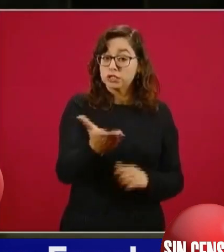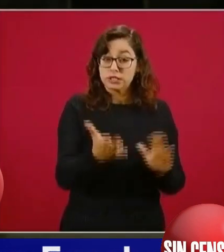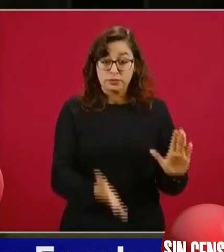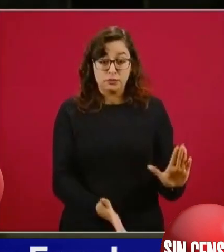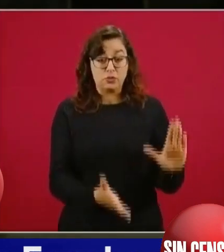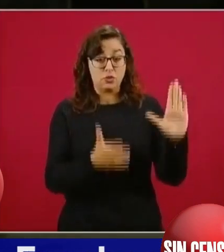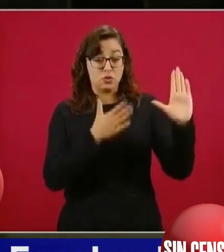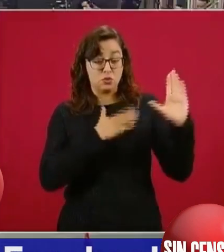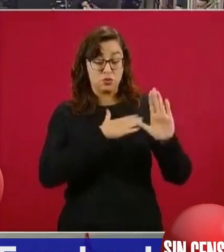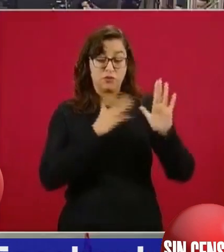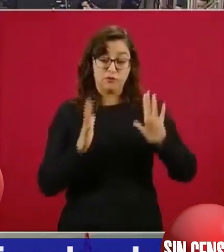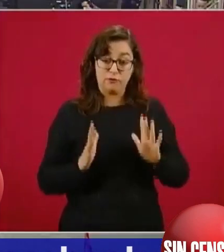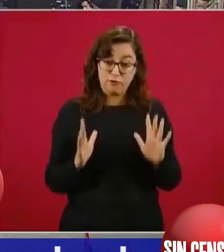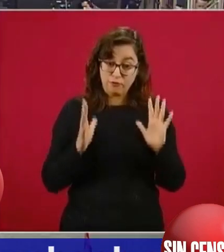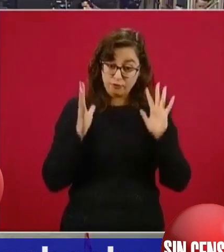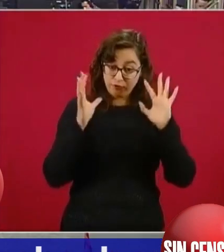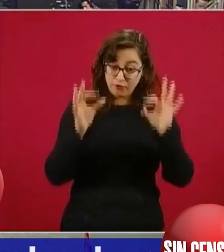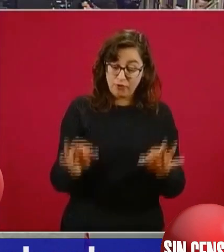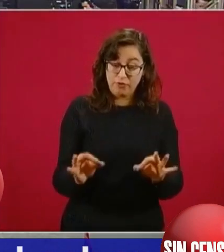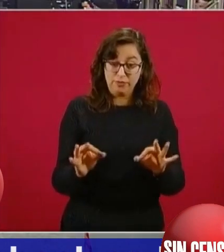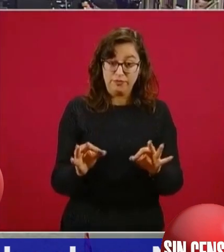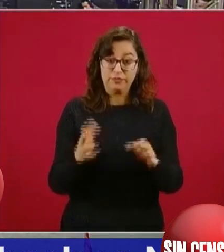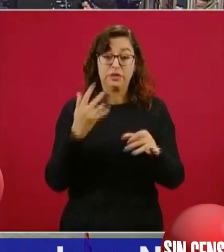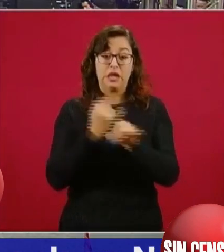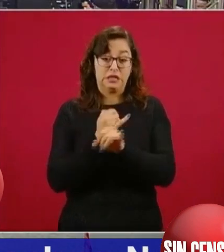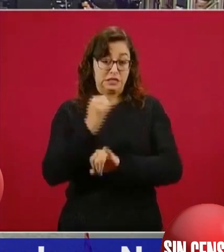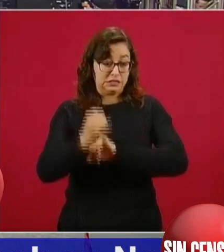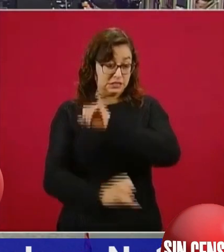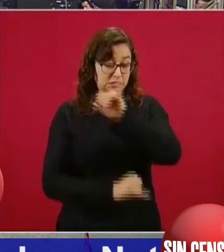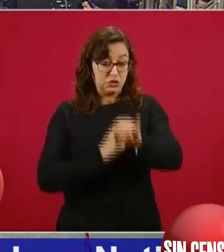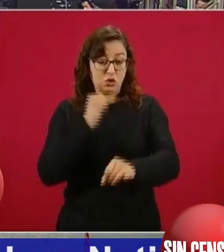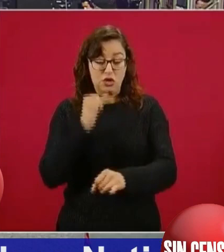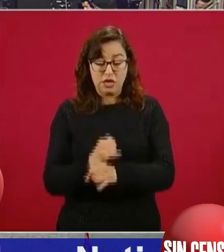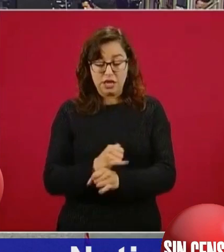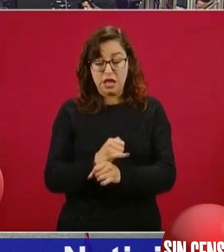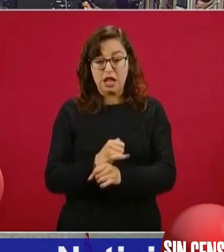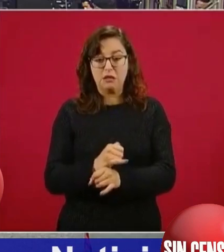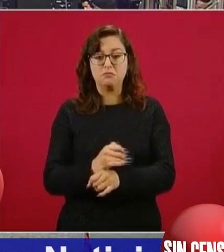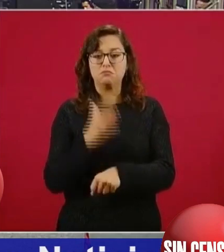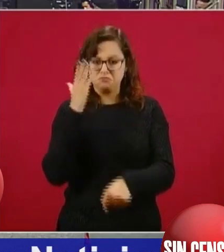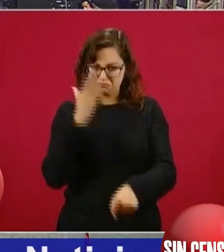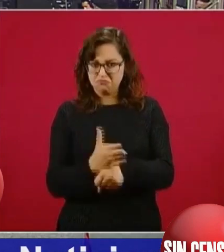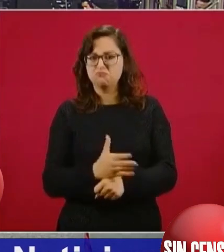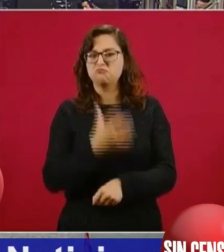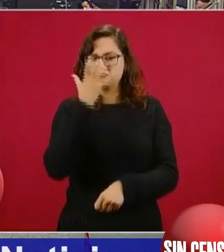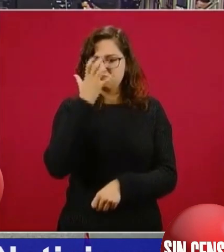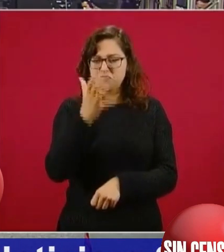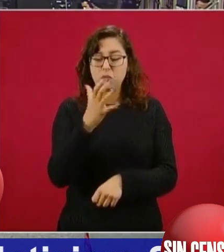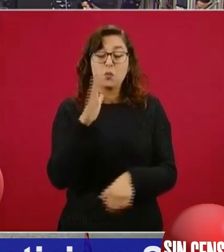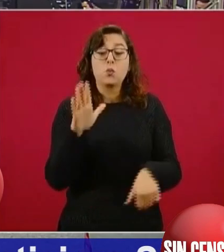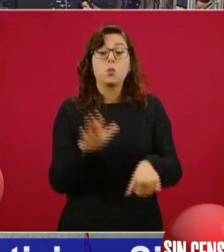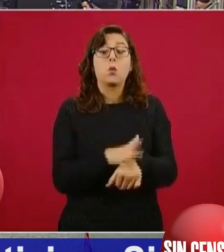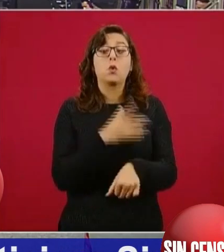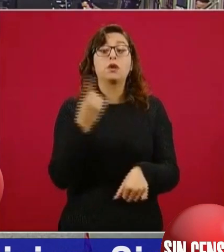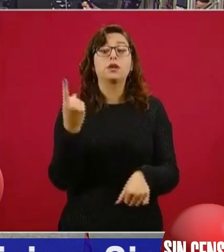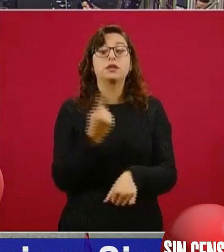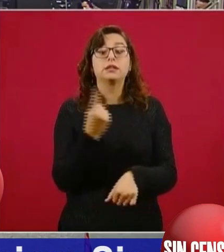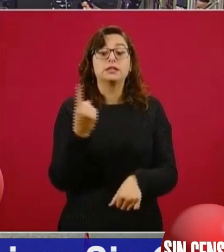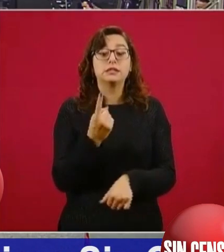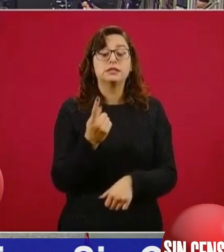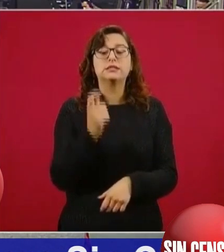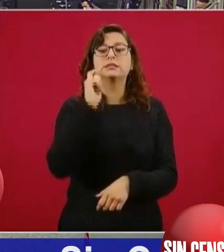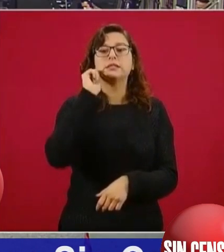la creación de este mecanismo internacional, porque implica esto que se pudieran